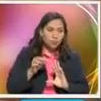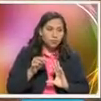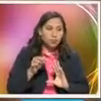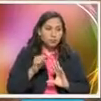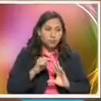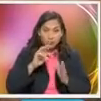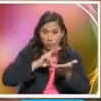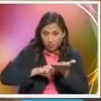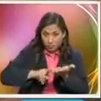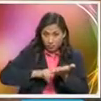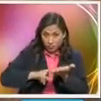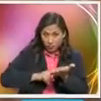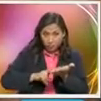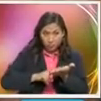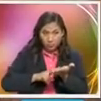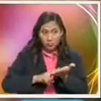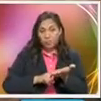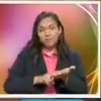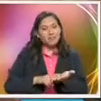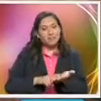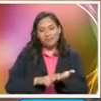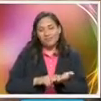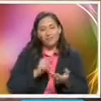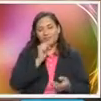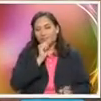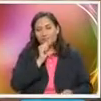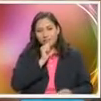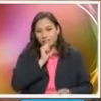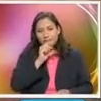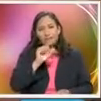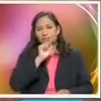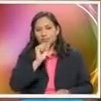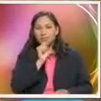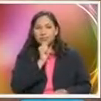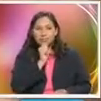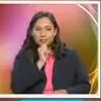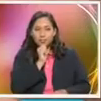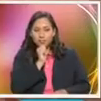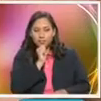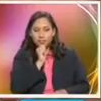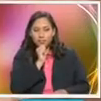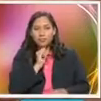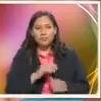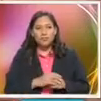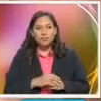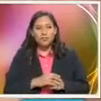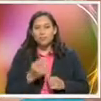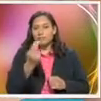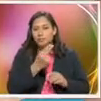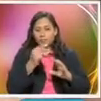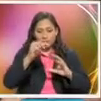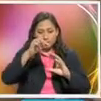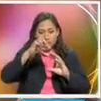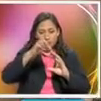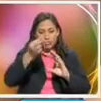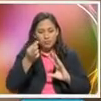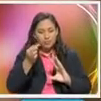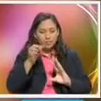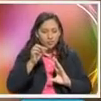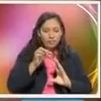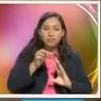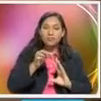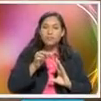totalmente verde, es que bueno, está muy verde y no está maduro, va a Todavía estar le duro. faltan algunos días. Entonces tiene que estar un poquito más,